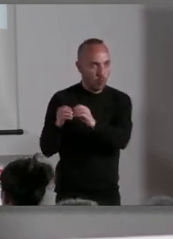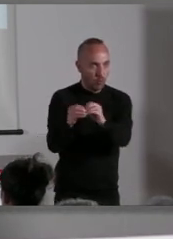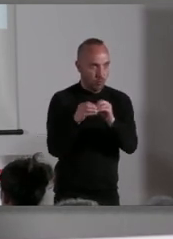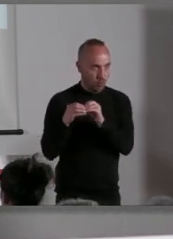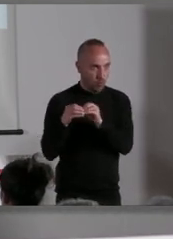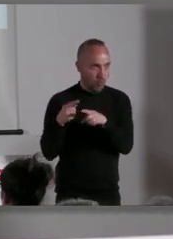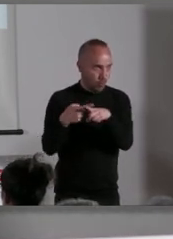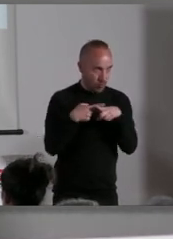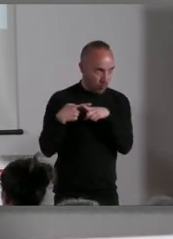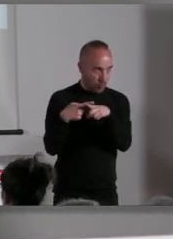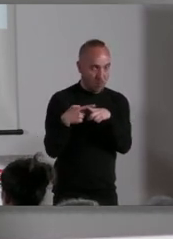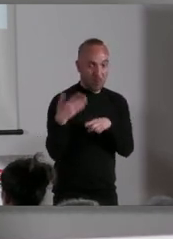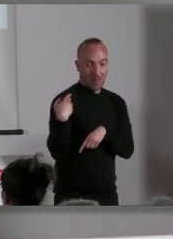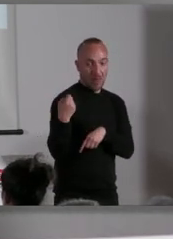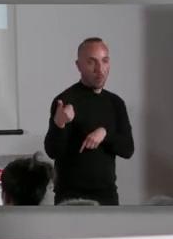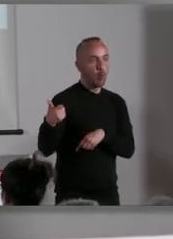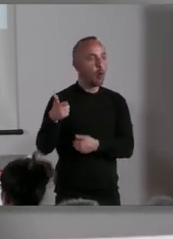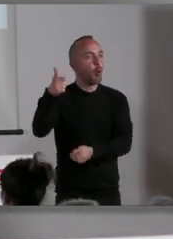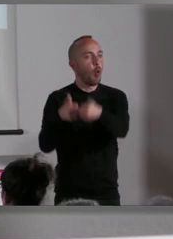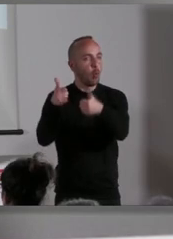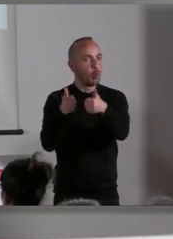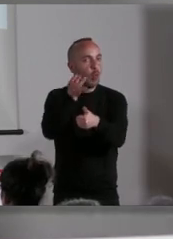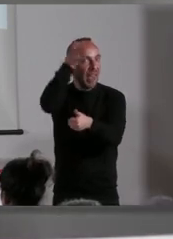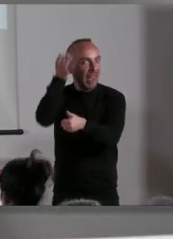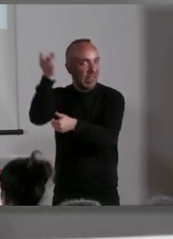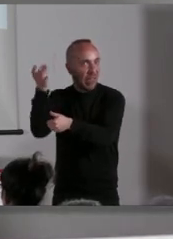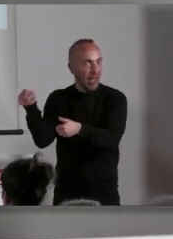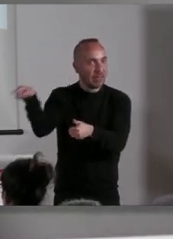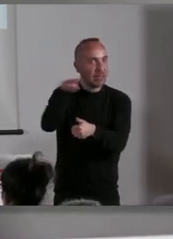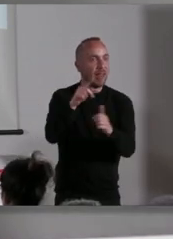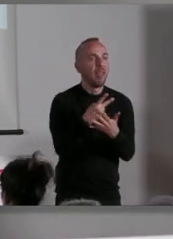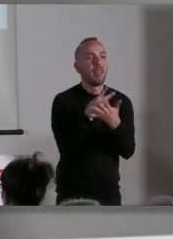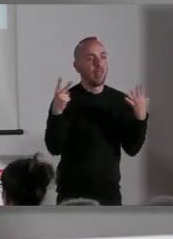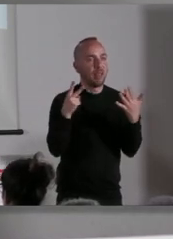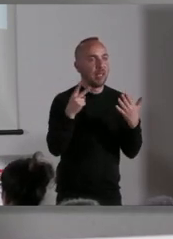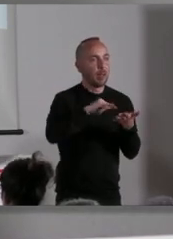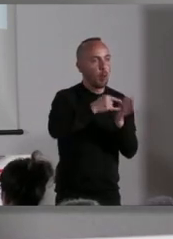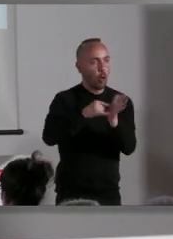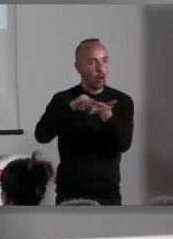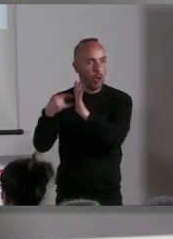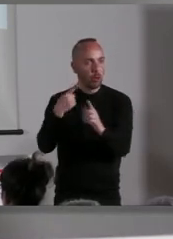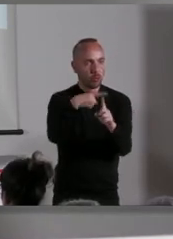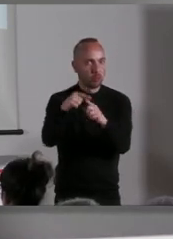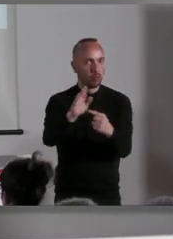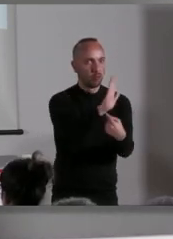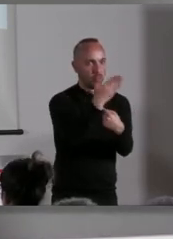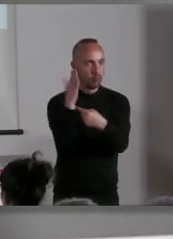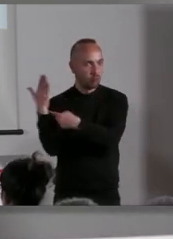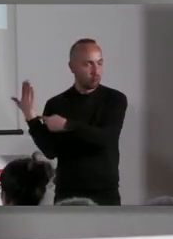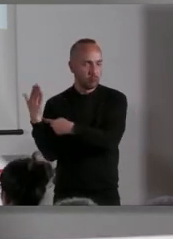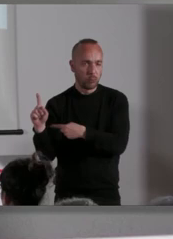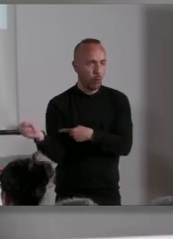Recientemente hemos cerrado un concurso de ideas al que se han presentado 17 proyectos, todos ellos con un nivel